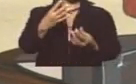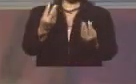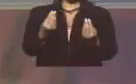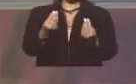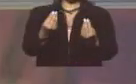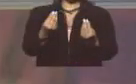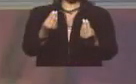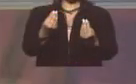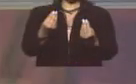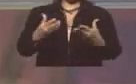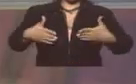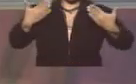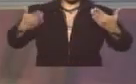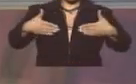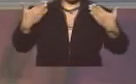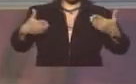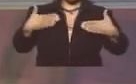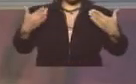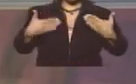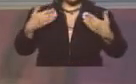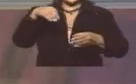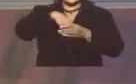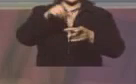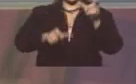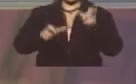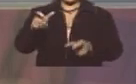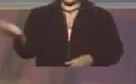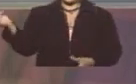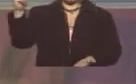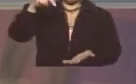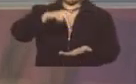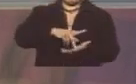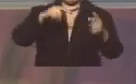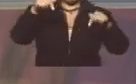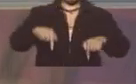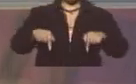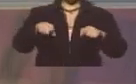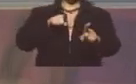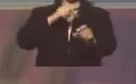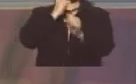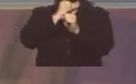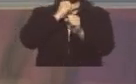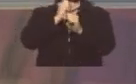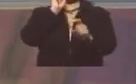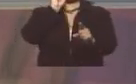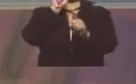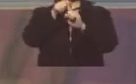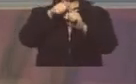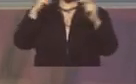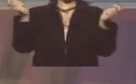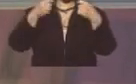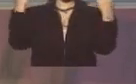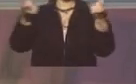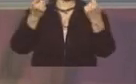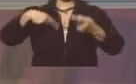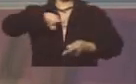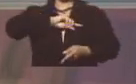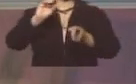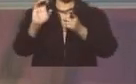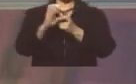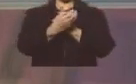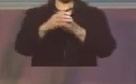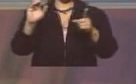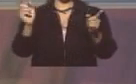interesa mucho y nos contenta bastante en Entre Iguales tenerte aquí, porque justamente tú trabajas en función de la promoción